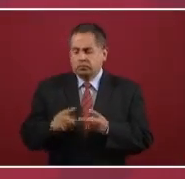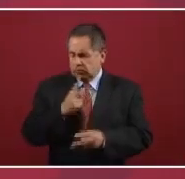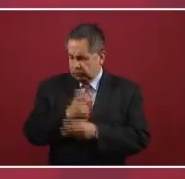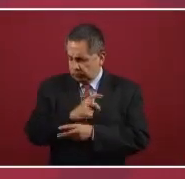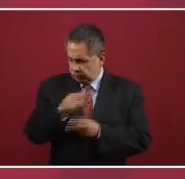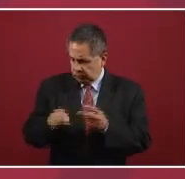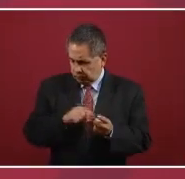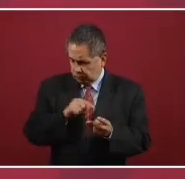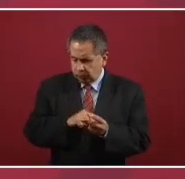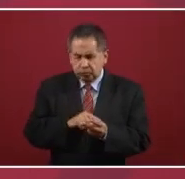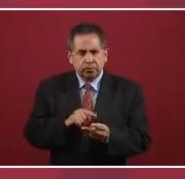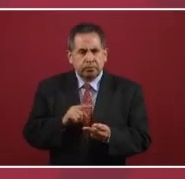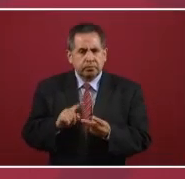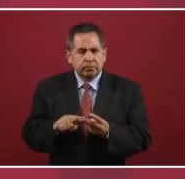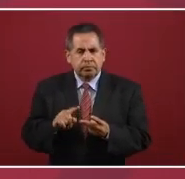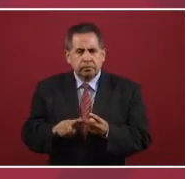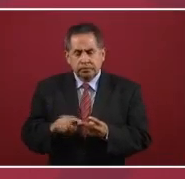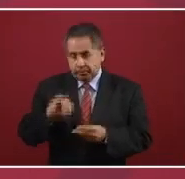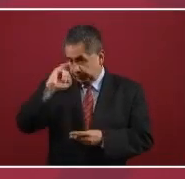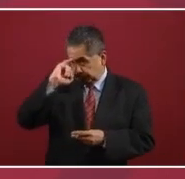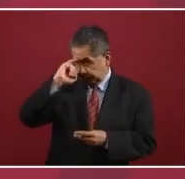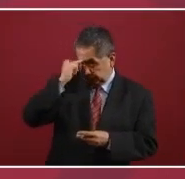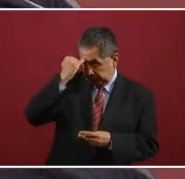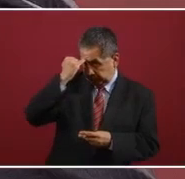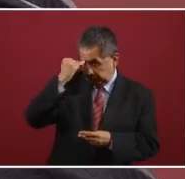segundo la India